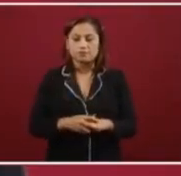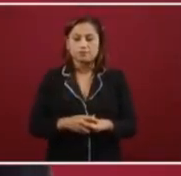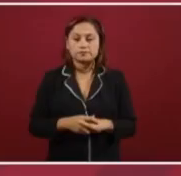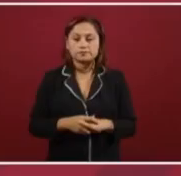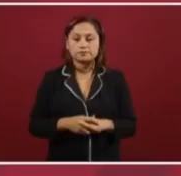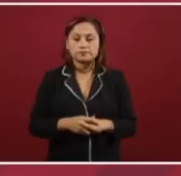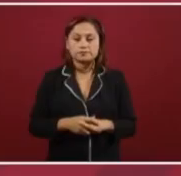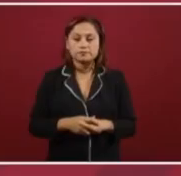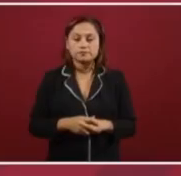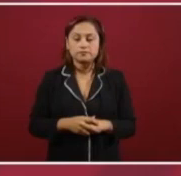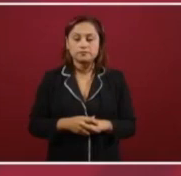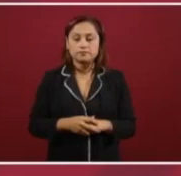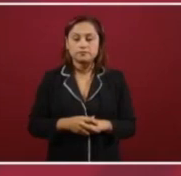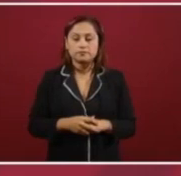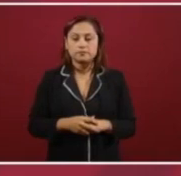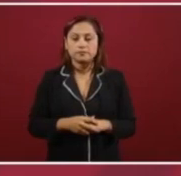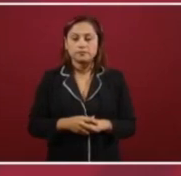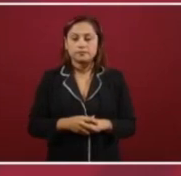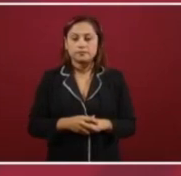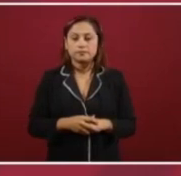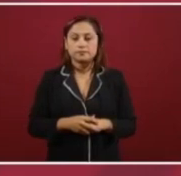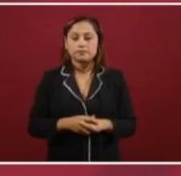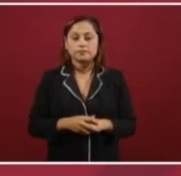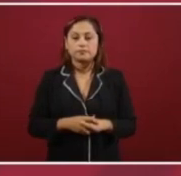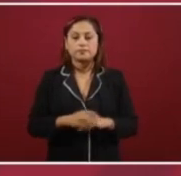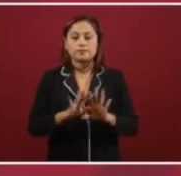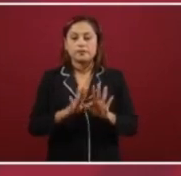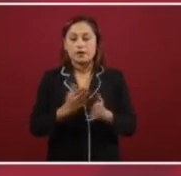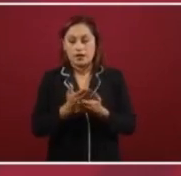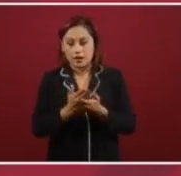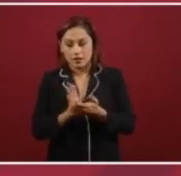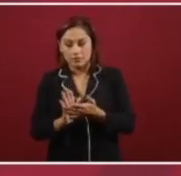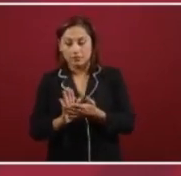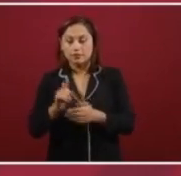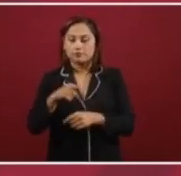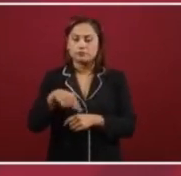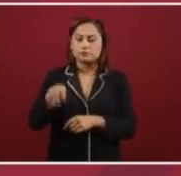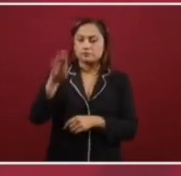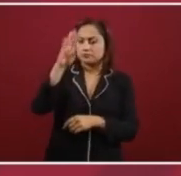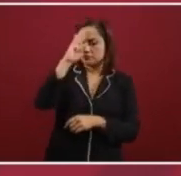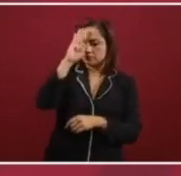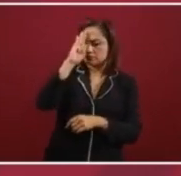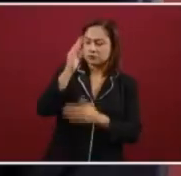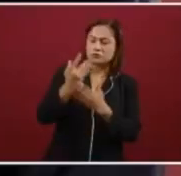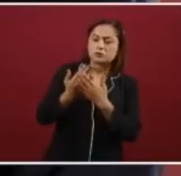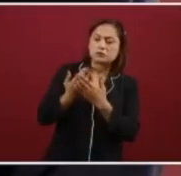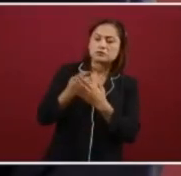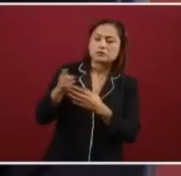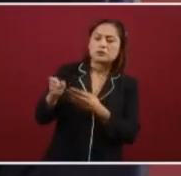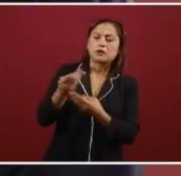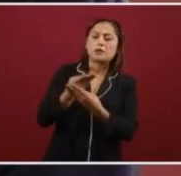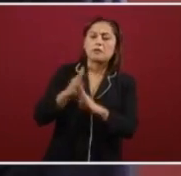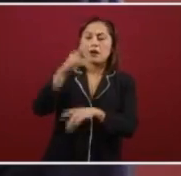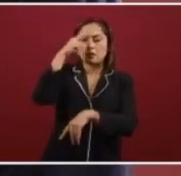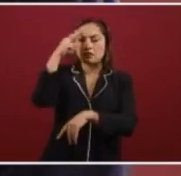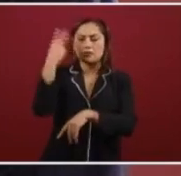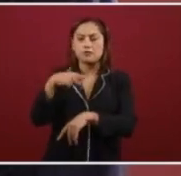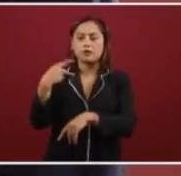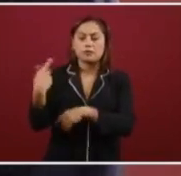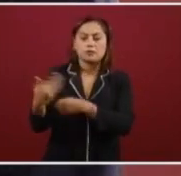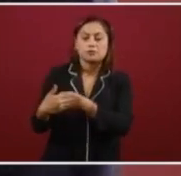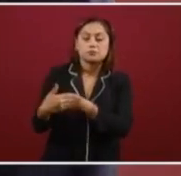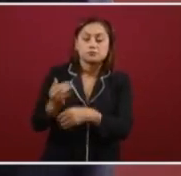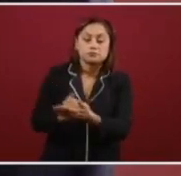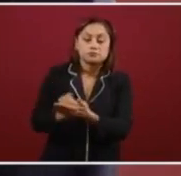hay que ver qué decisión va a tomar el Banco de México en estos días